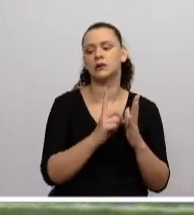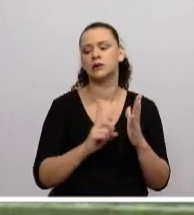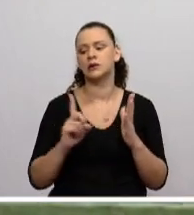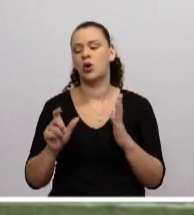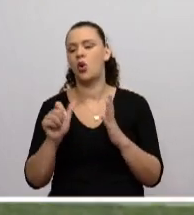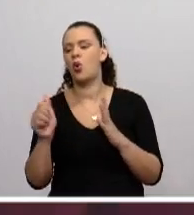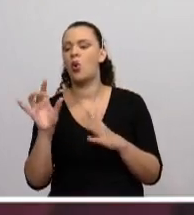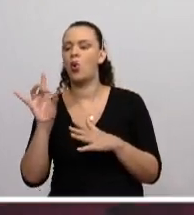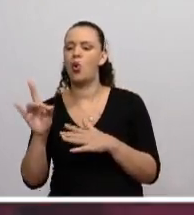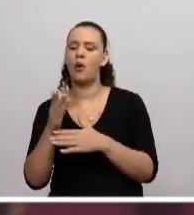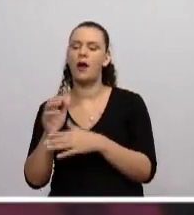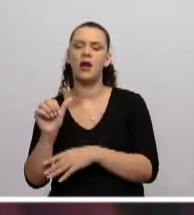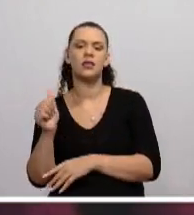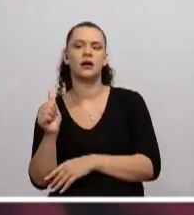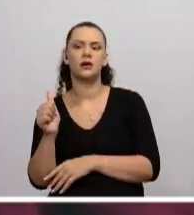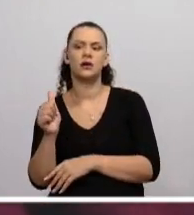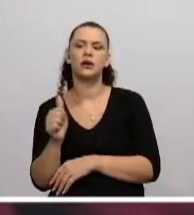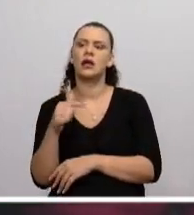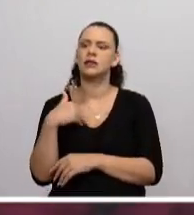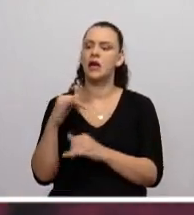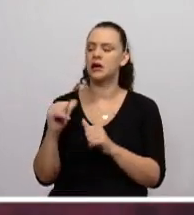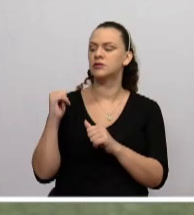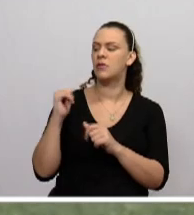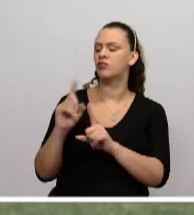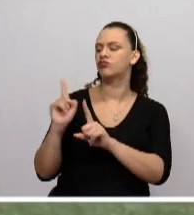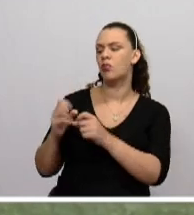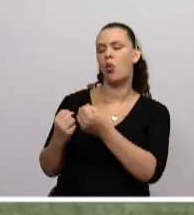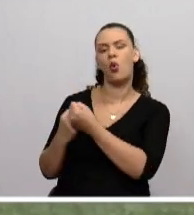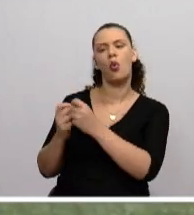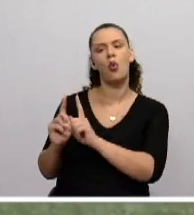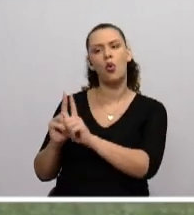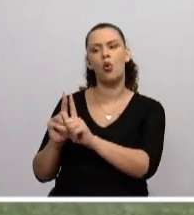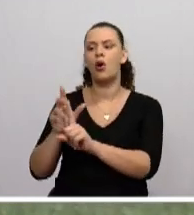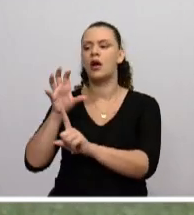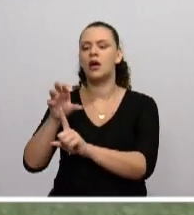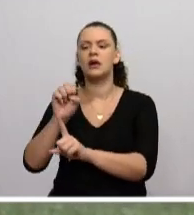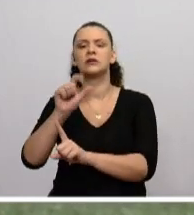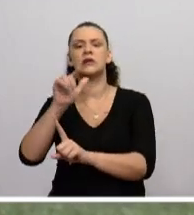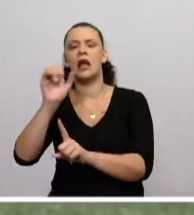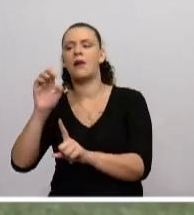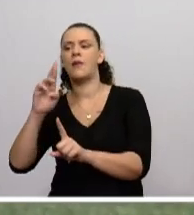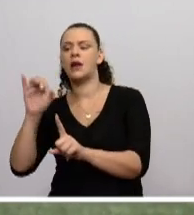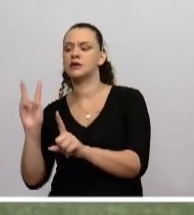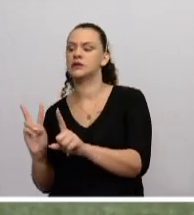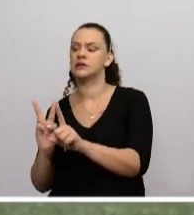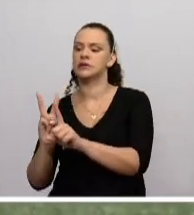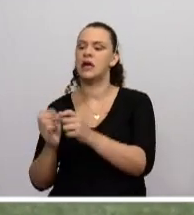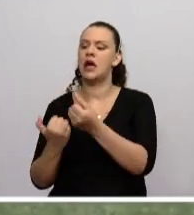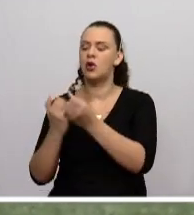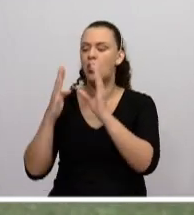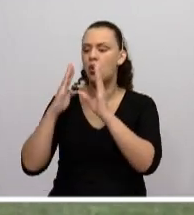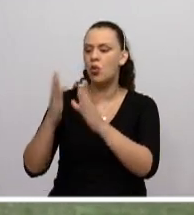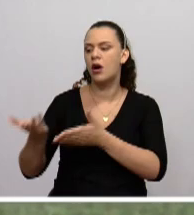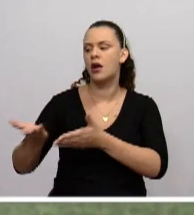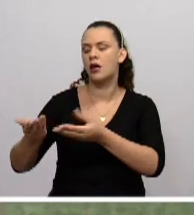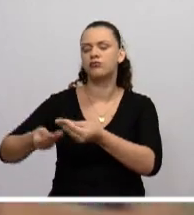prácticamente en un 8/10 derivado de tener a sus espaldas a un contención nombres propios salas o brenes que hacen esa tarea de coberturas